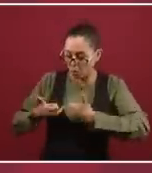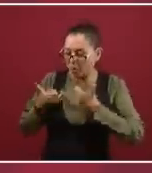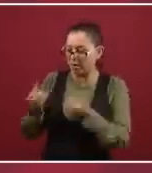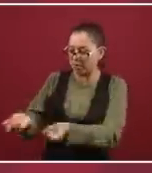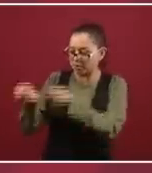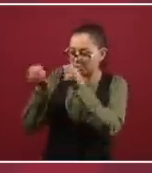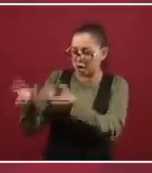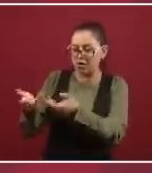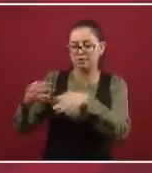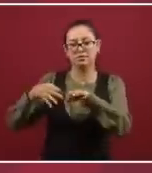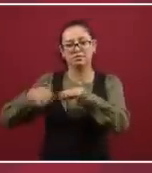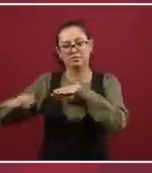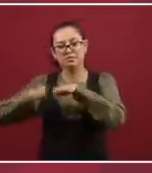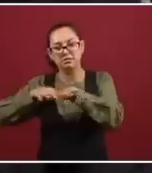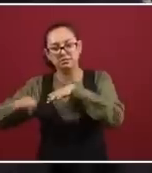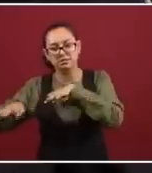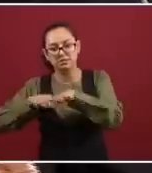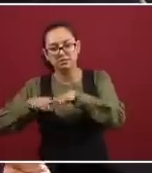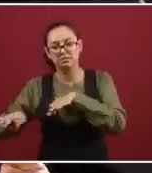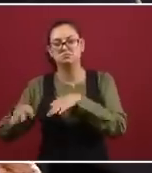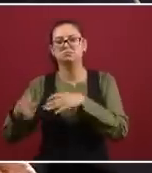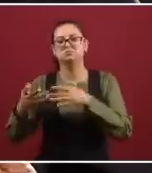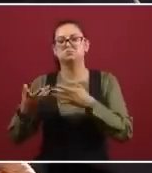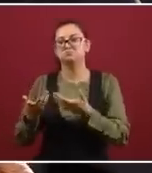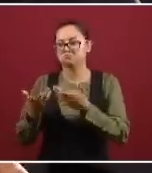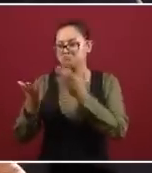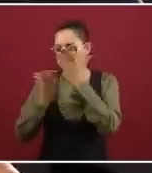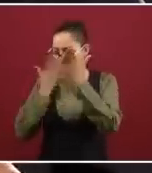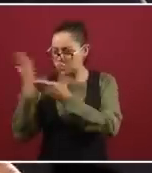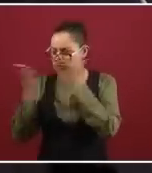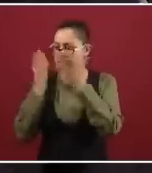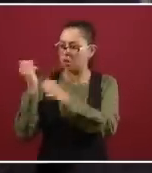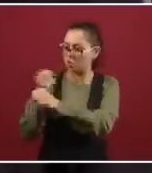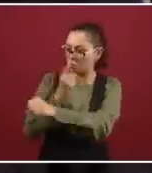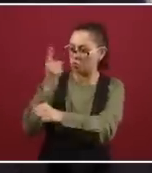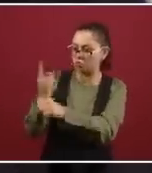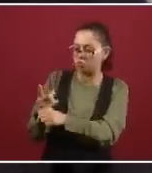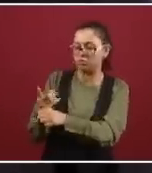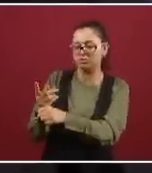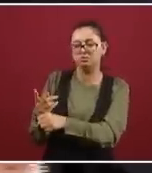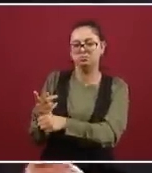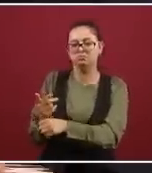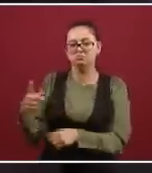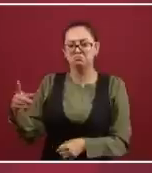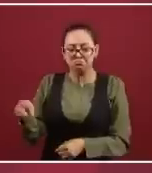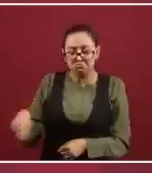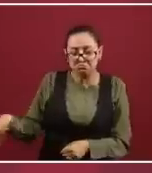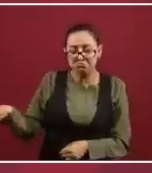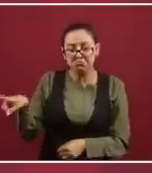trabajo, ¿sí?, si tienen posibilidad de estudiar. Eso es importante. Lo